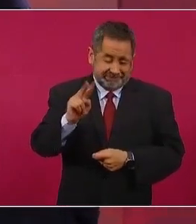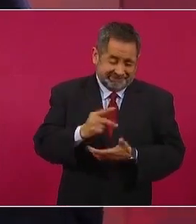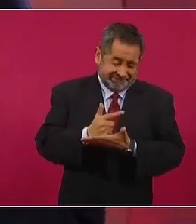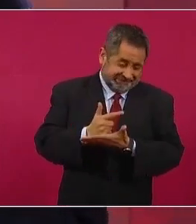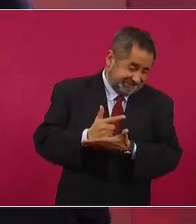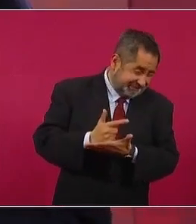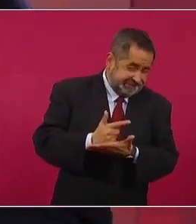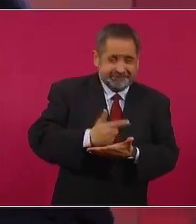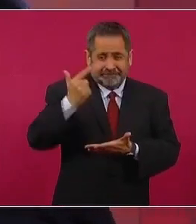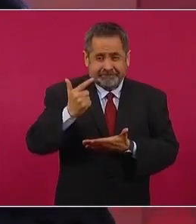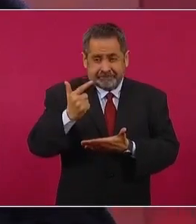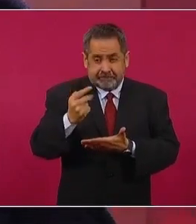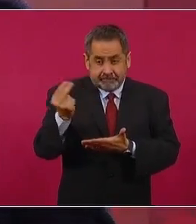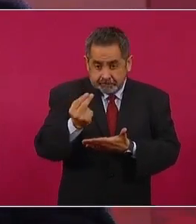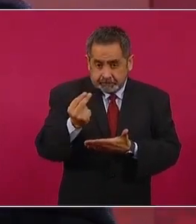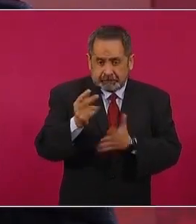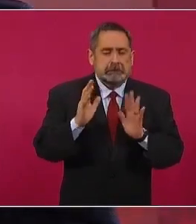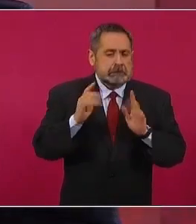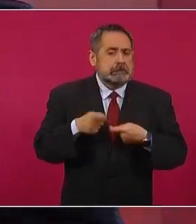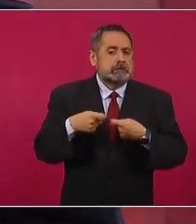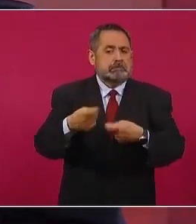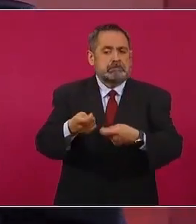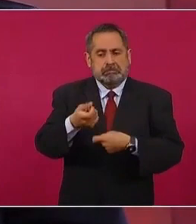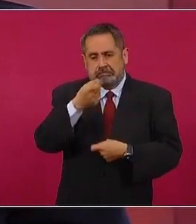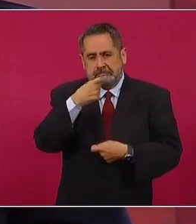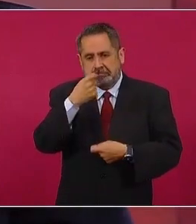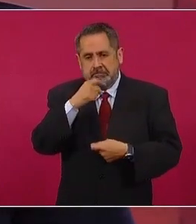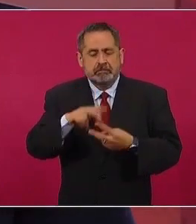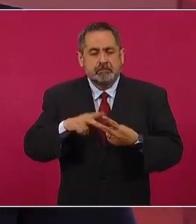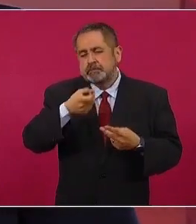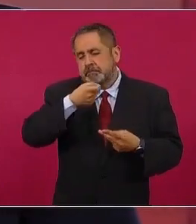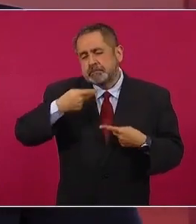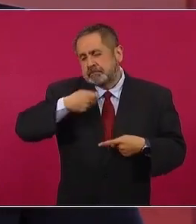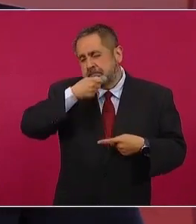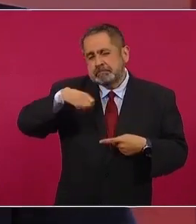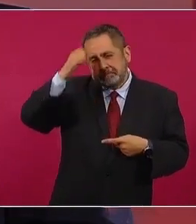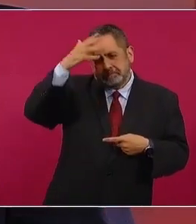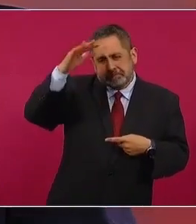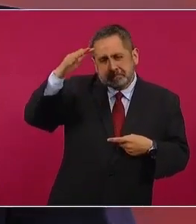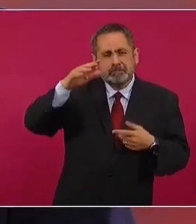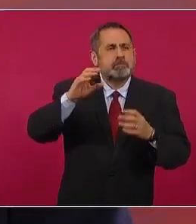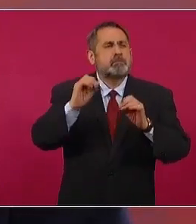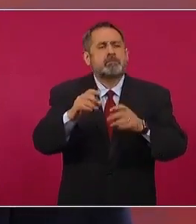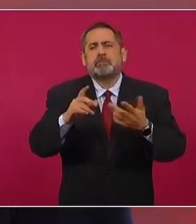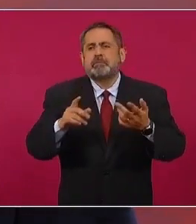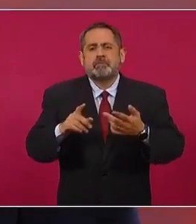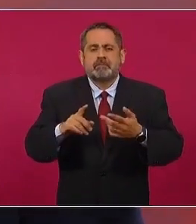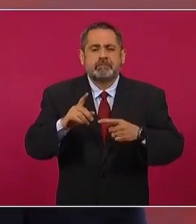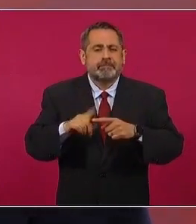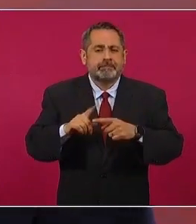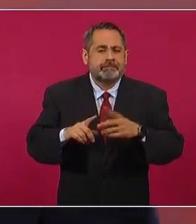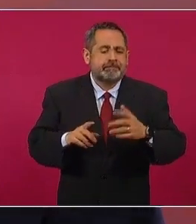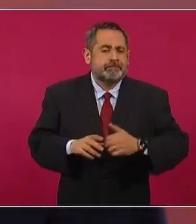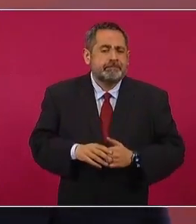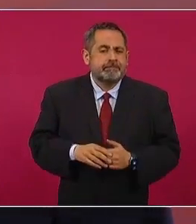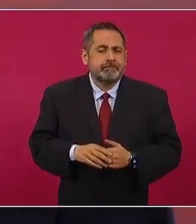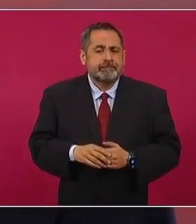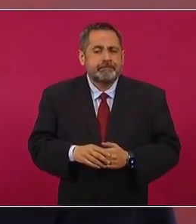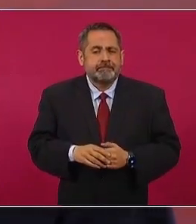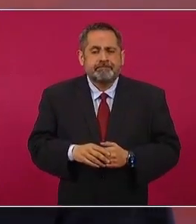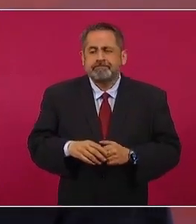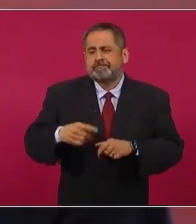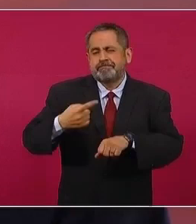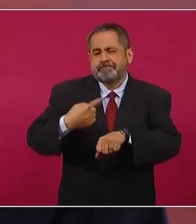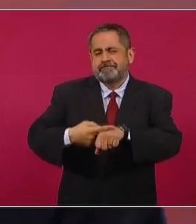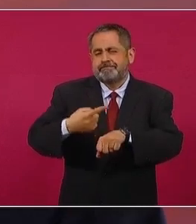Es para personas mayores, quienes tienen una